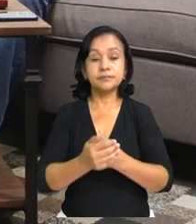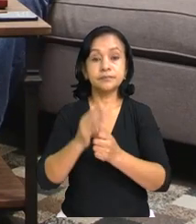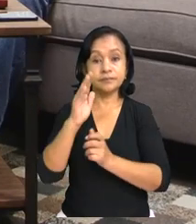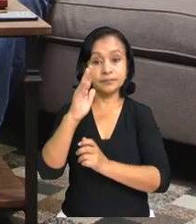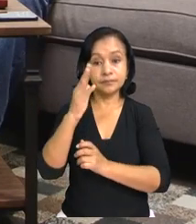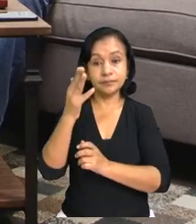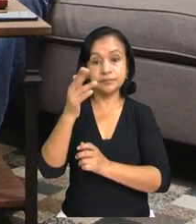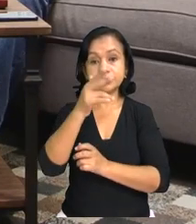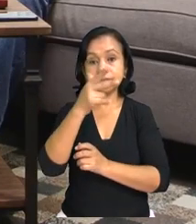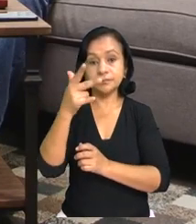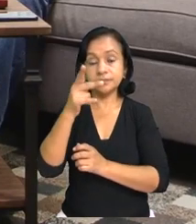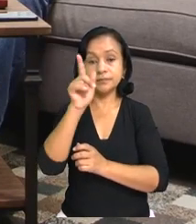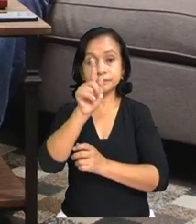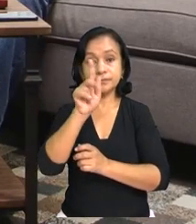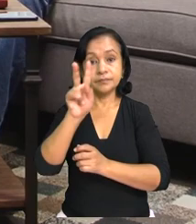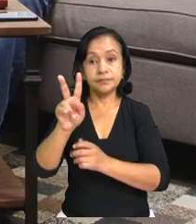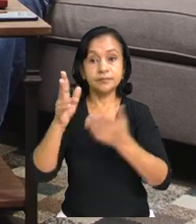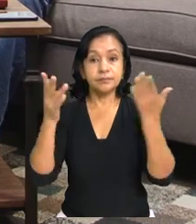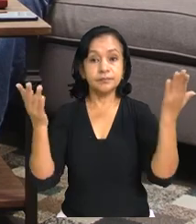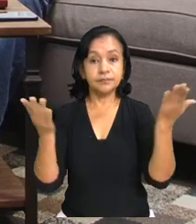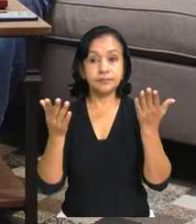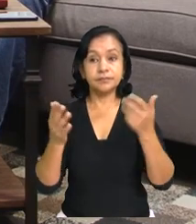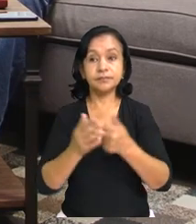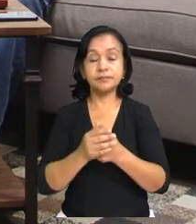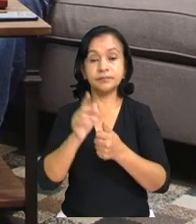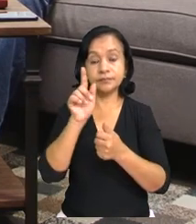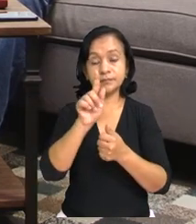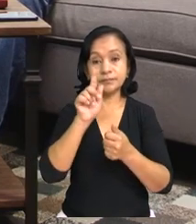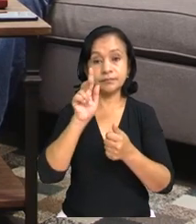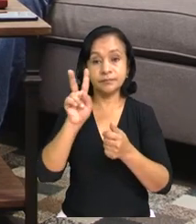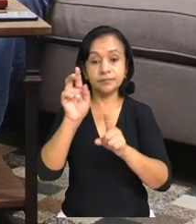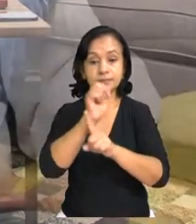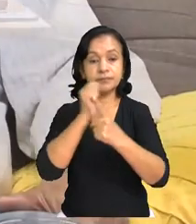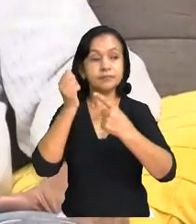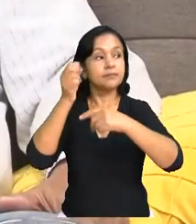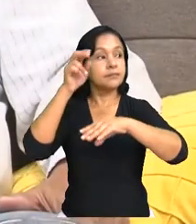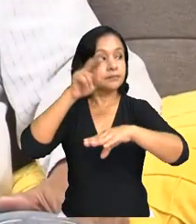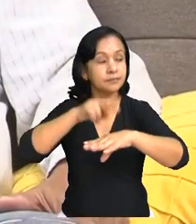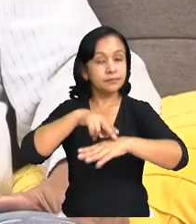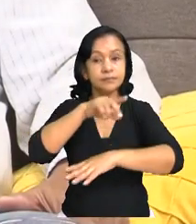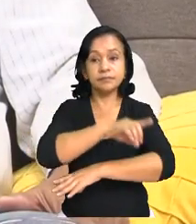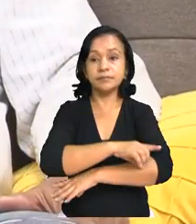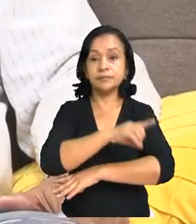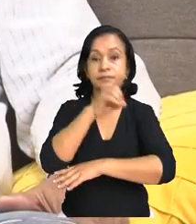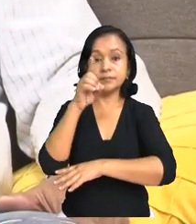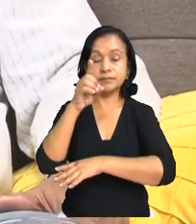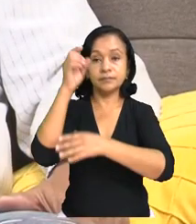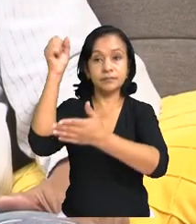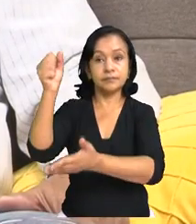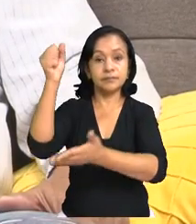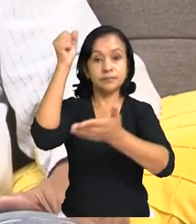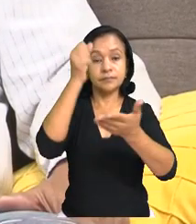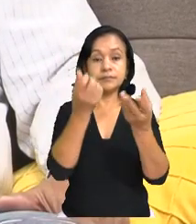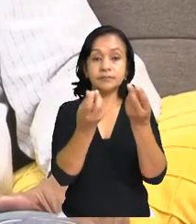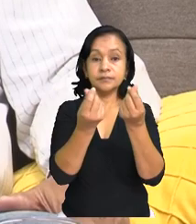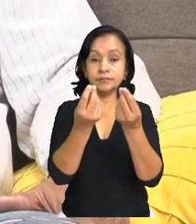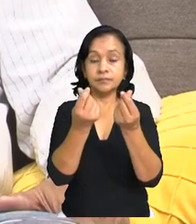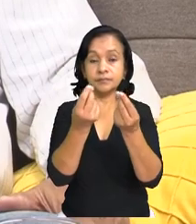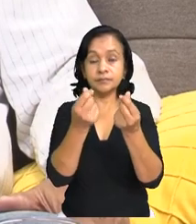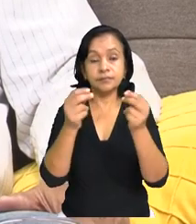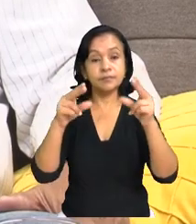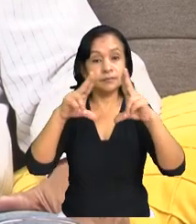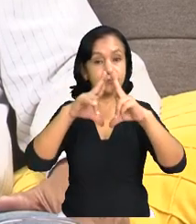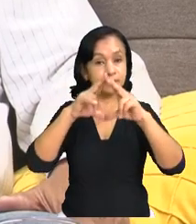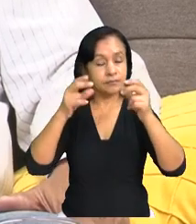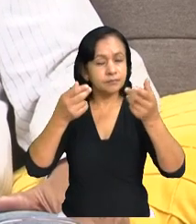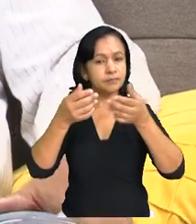98, en este programa parlamentario. Es una oportunidad para nosotros del Fondo de Inversión Social de Emergencia para dar a conocer lo que